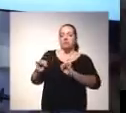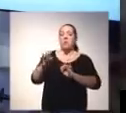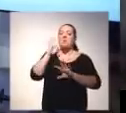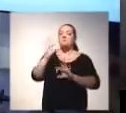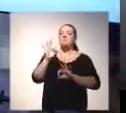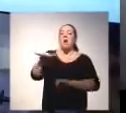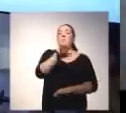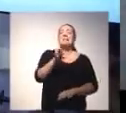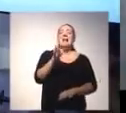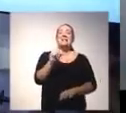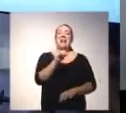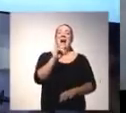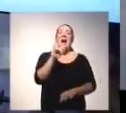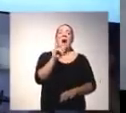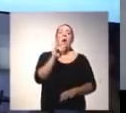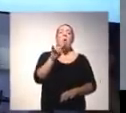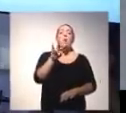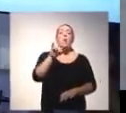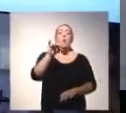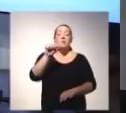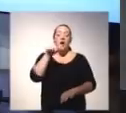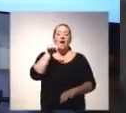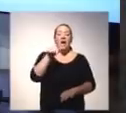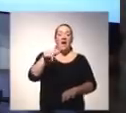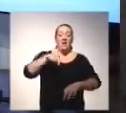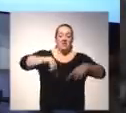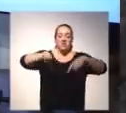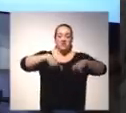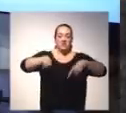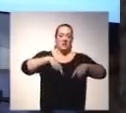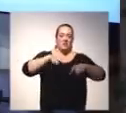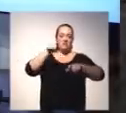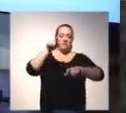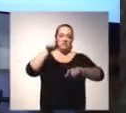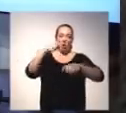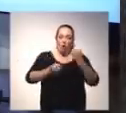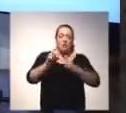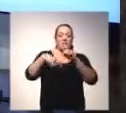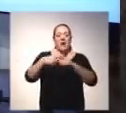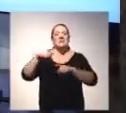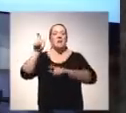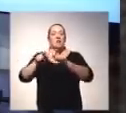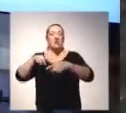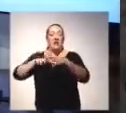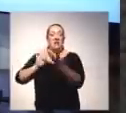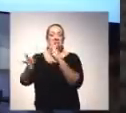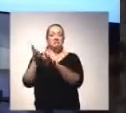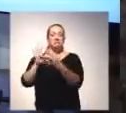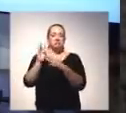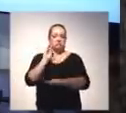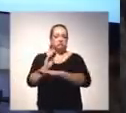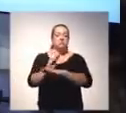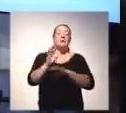de la Plaza de Tajuya, tanto de la circulación del tráfico como la circulación de peatones. De cara al fin de semana, el